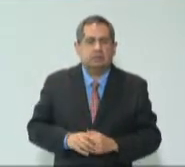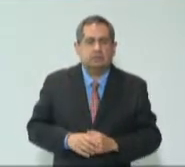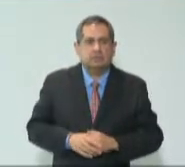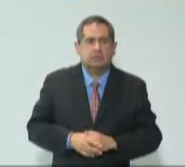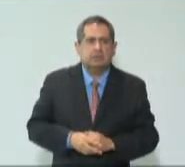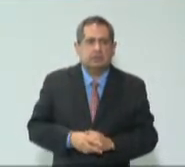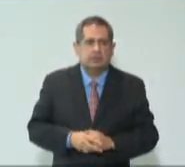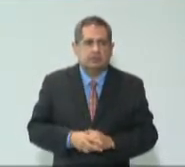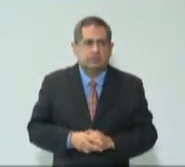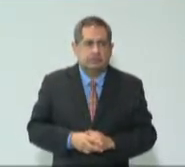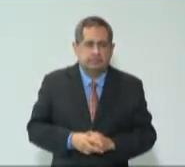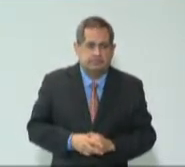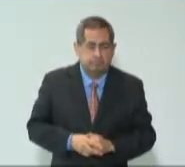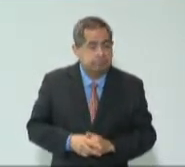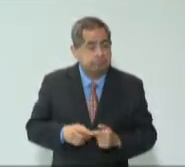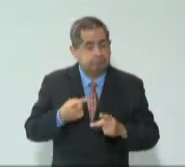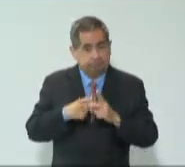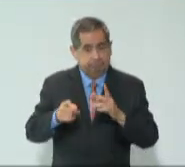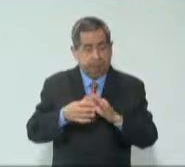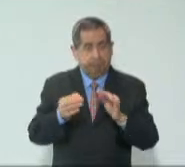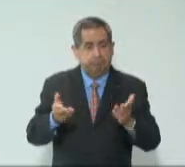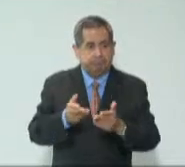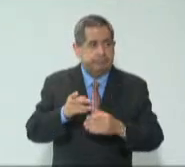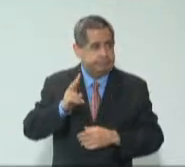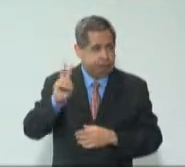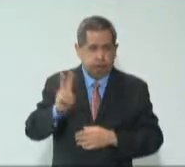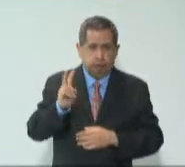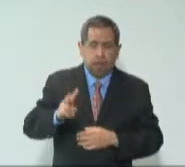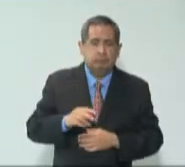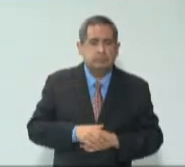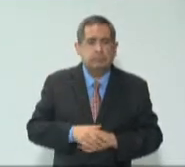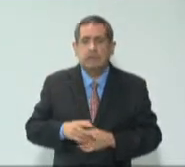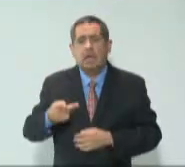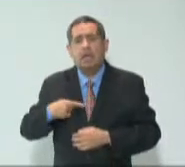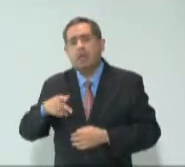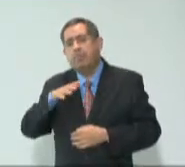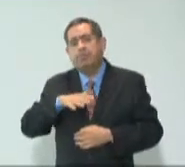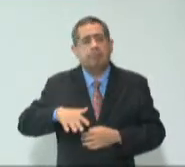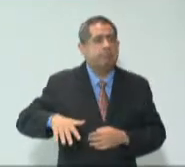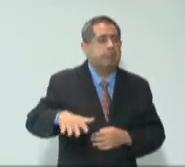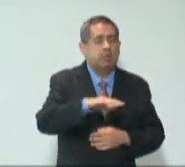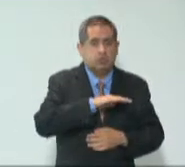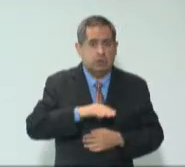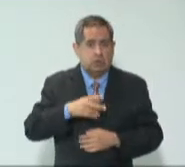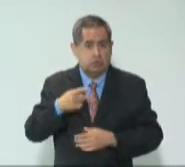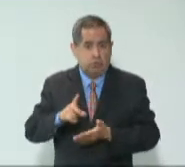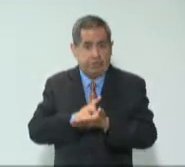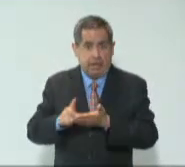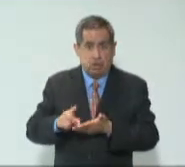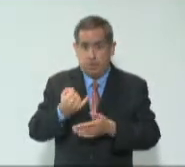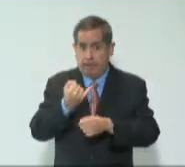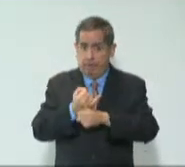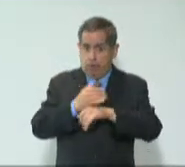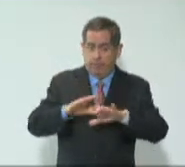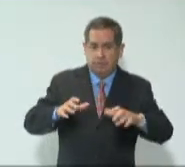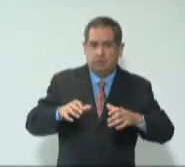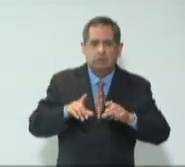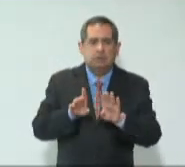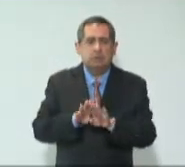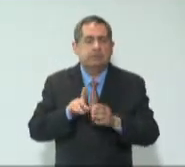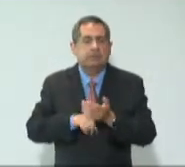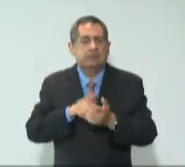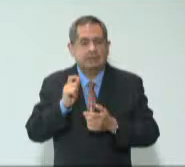introducción quiero decirles que precisamente la ciudadanía que hace valer su derecho a la información